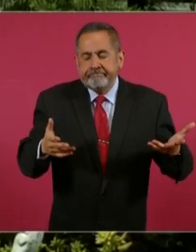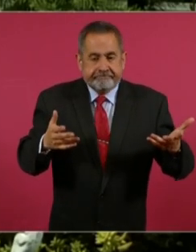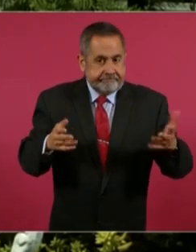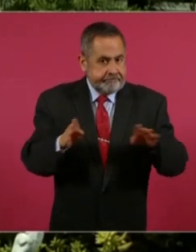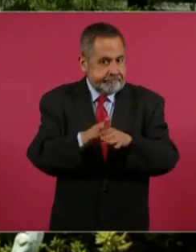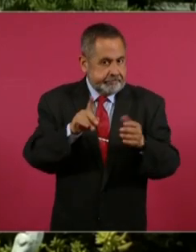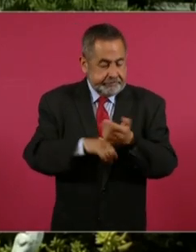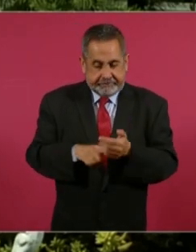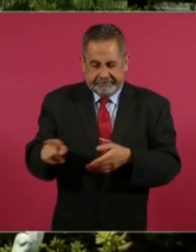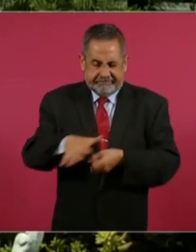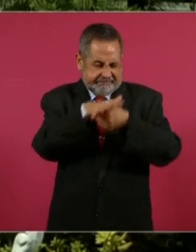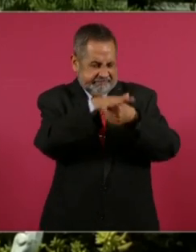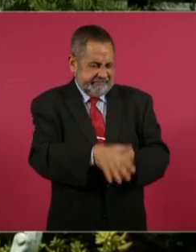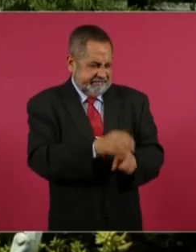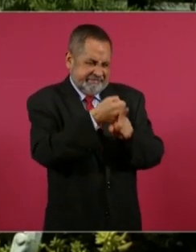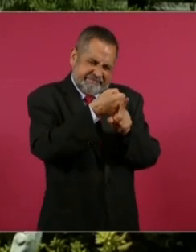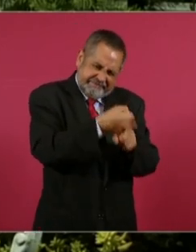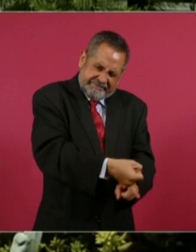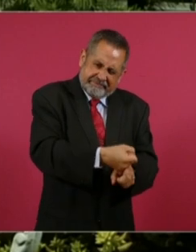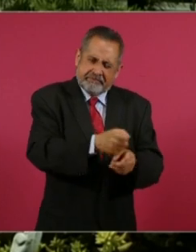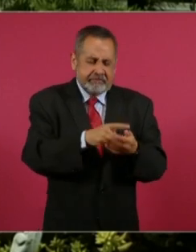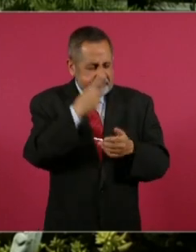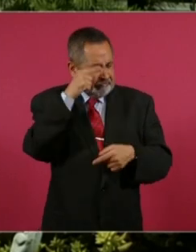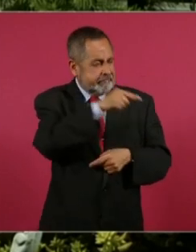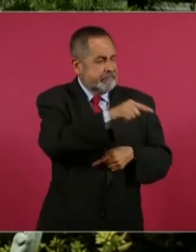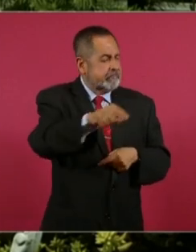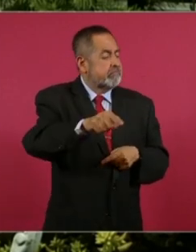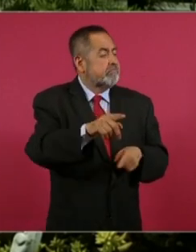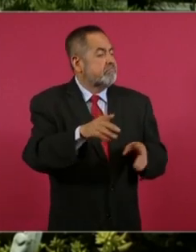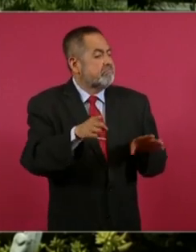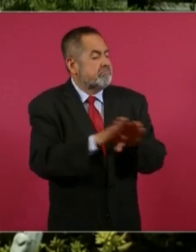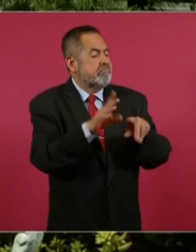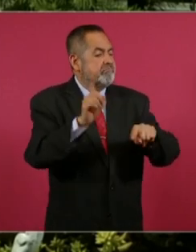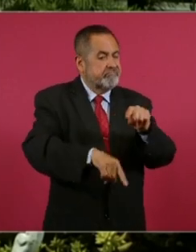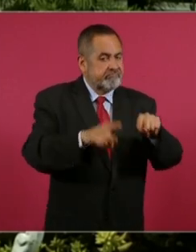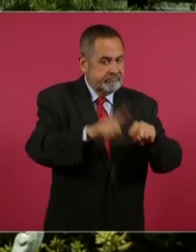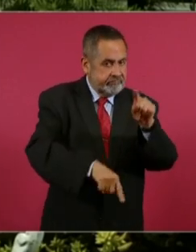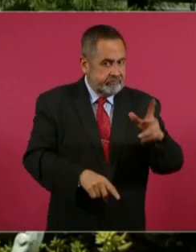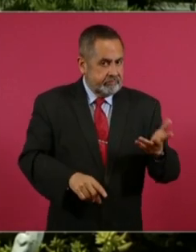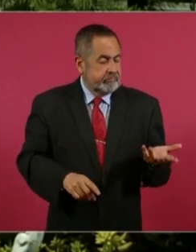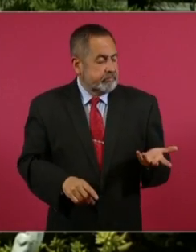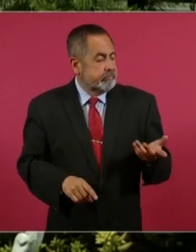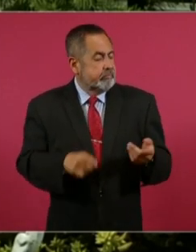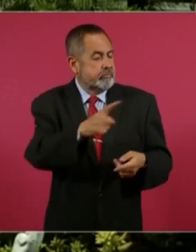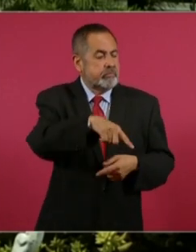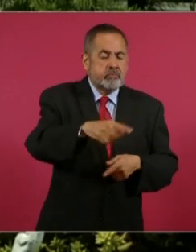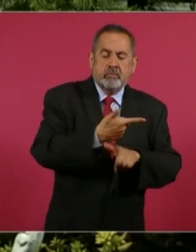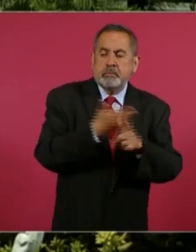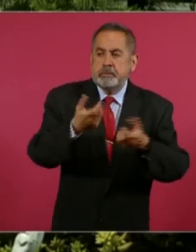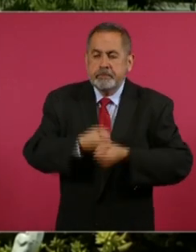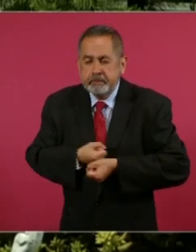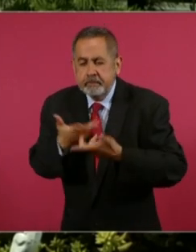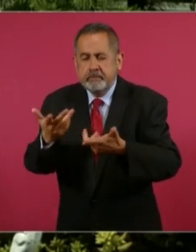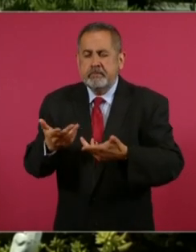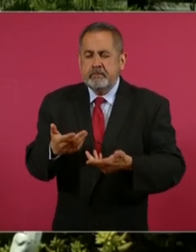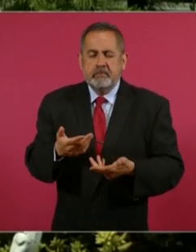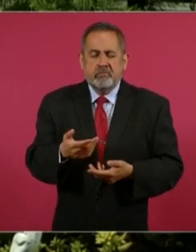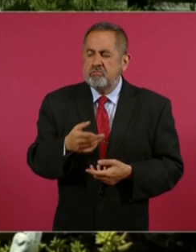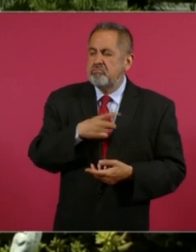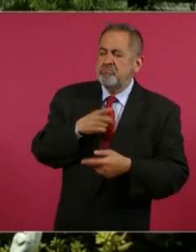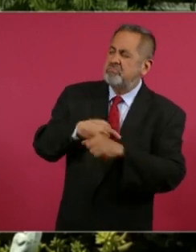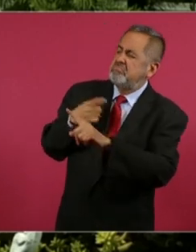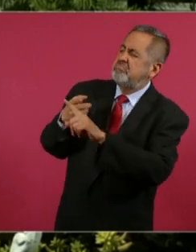a presionar de todas las maneras en los medios de comunicación para que no haya libertad, para que no haya